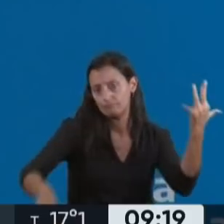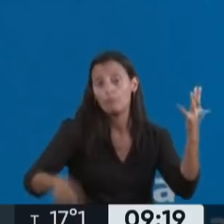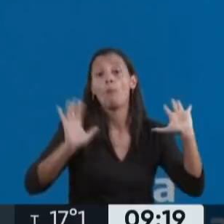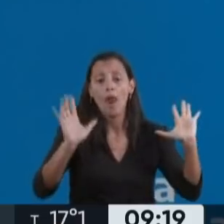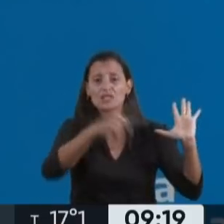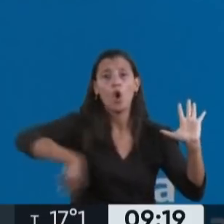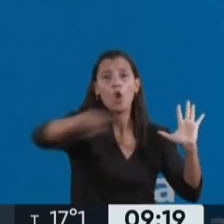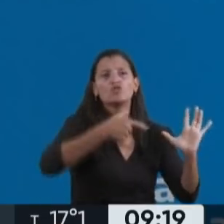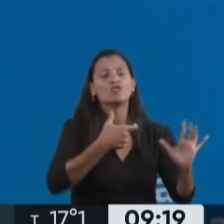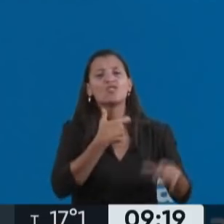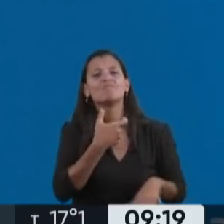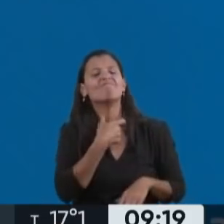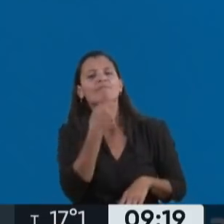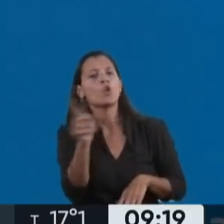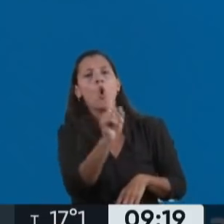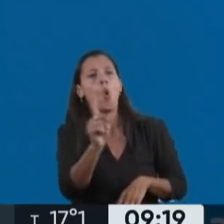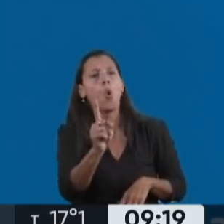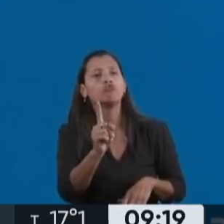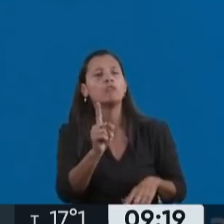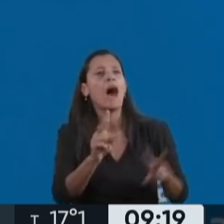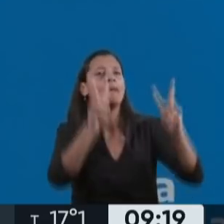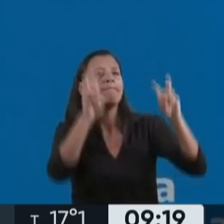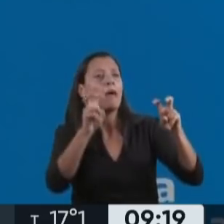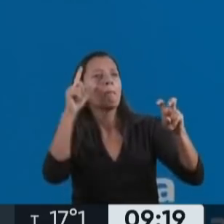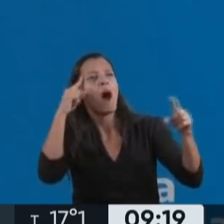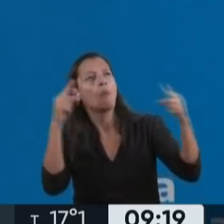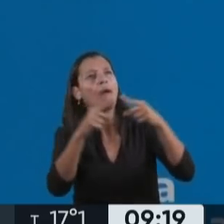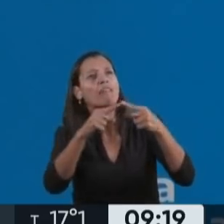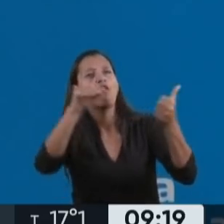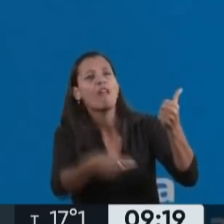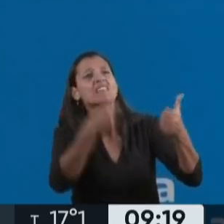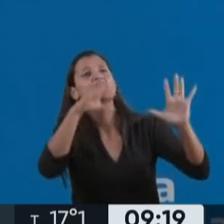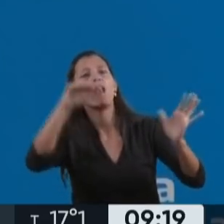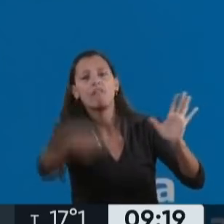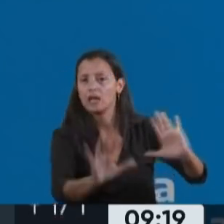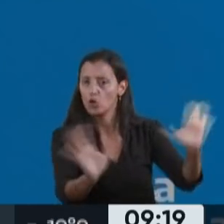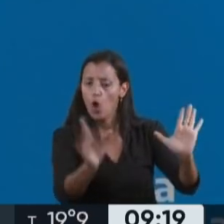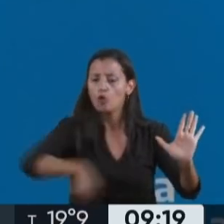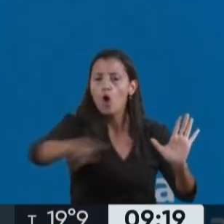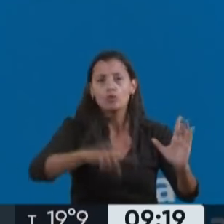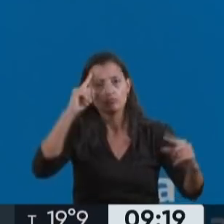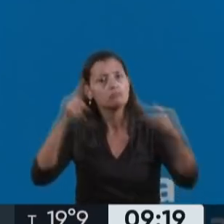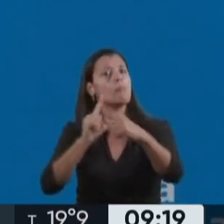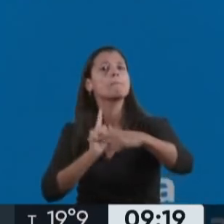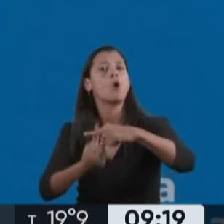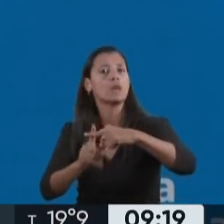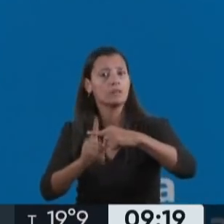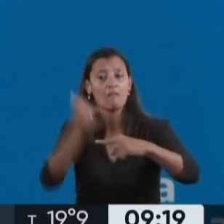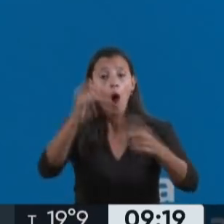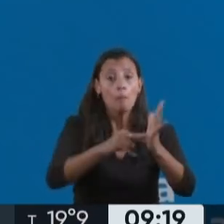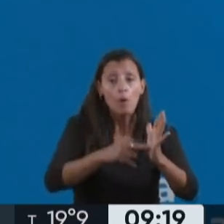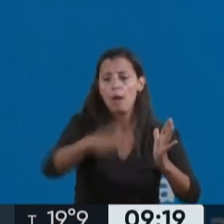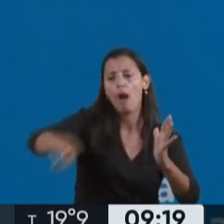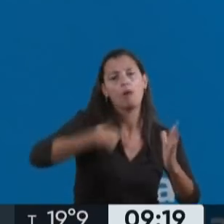trabajar con la hipótesis del fracaso, que no vemos por el momento que estemos yendo hacia ese lado, sino a solucionar los problemas que tienen los argentinos y